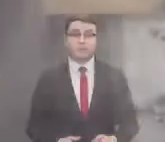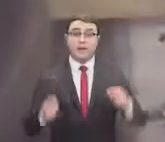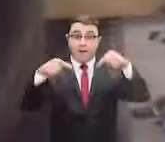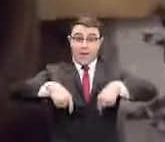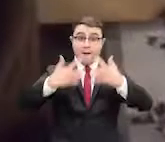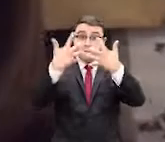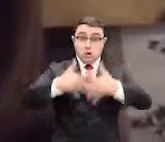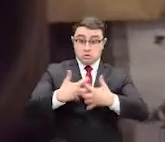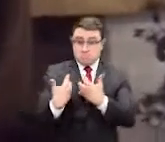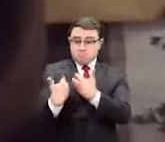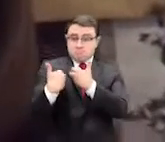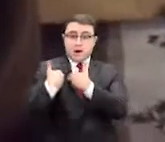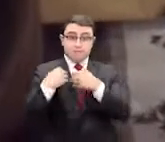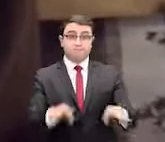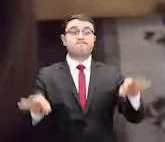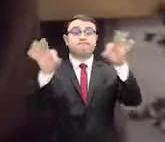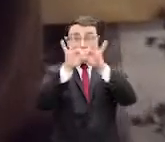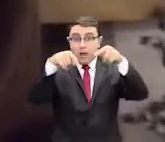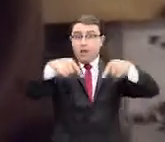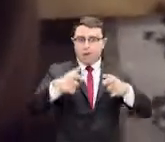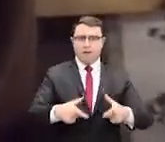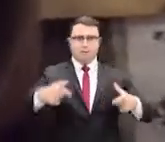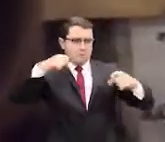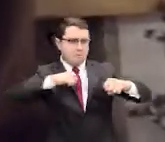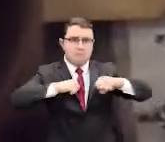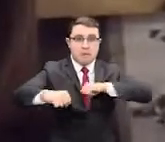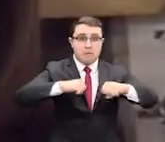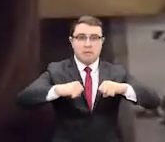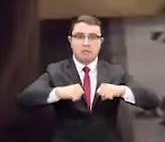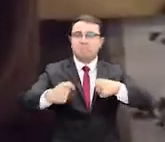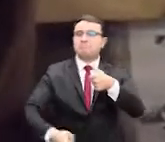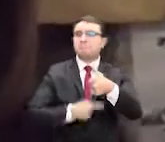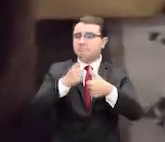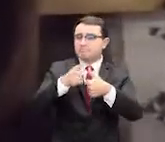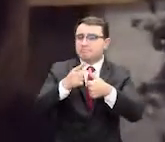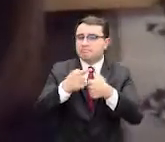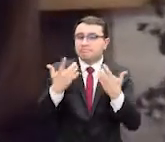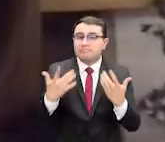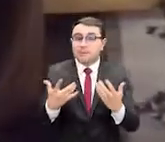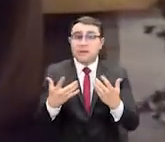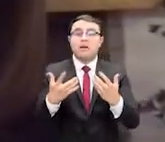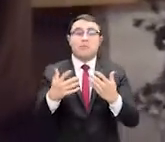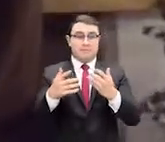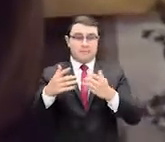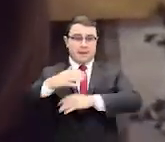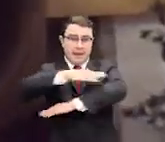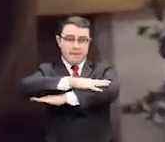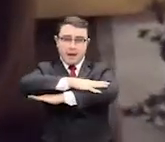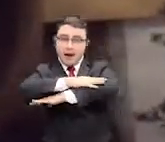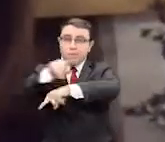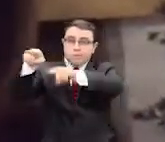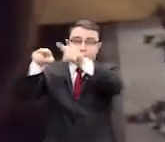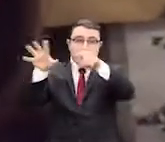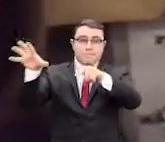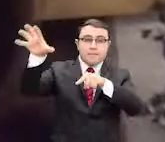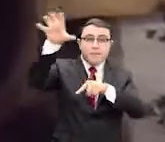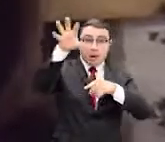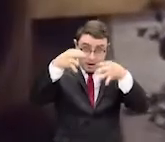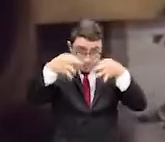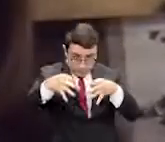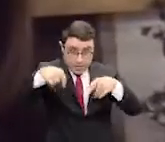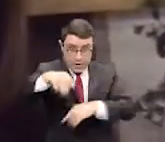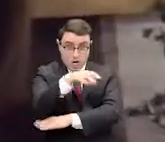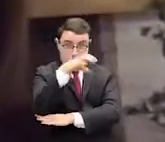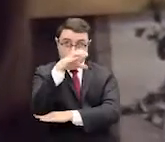tenemos funciones muy importantes dentro de nuestra corporación. Inicialmente, servimos de enlace entre las